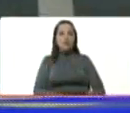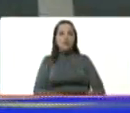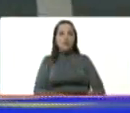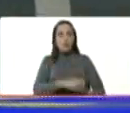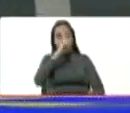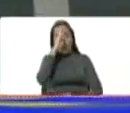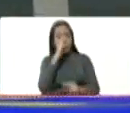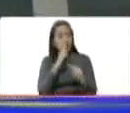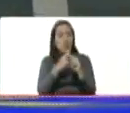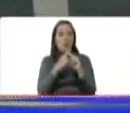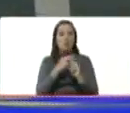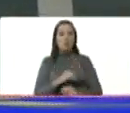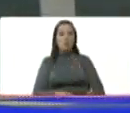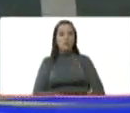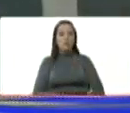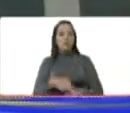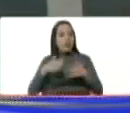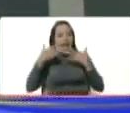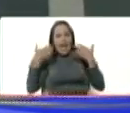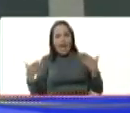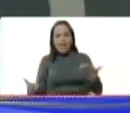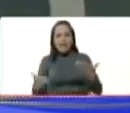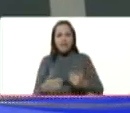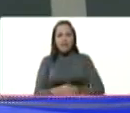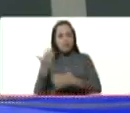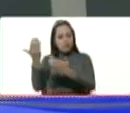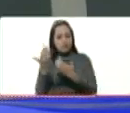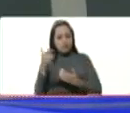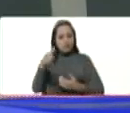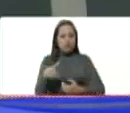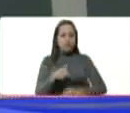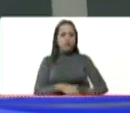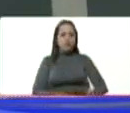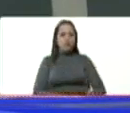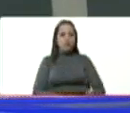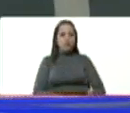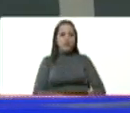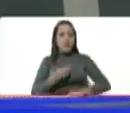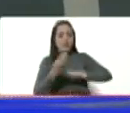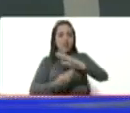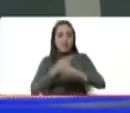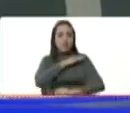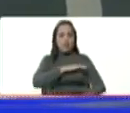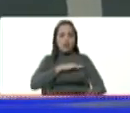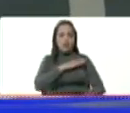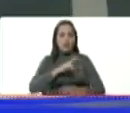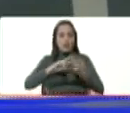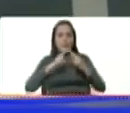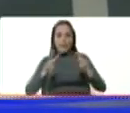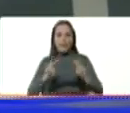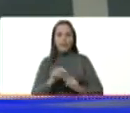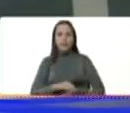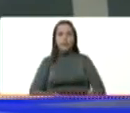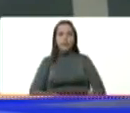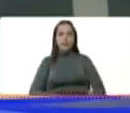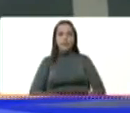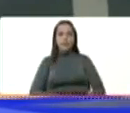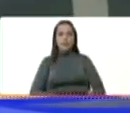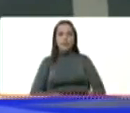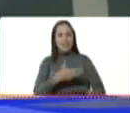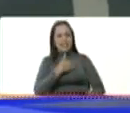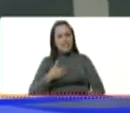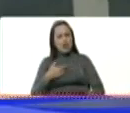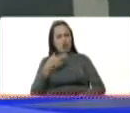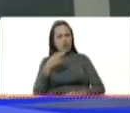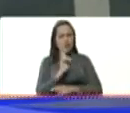un honor gratísimo el tenerlo aquí en esta base de misiones de paz. Quiero hacer